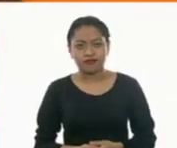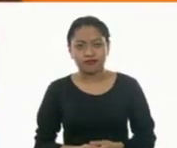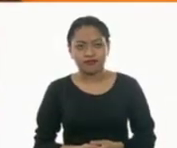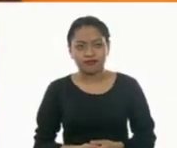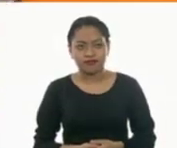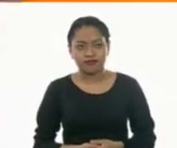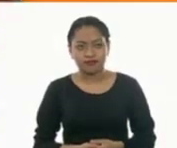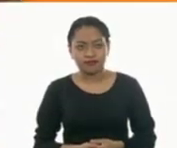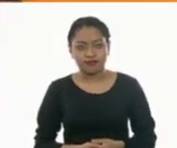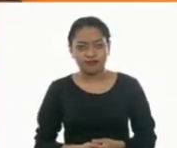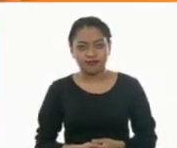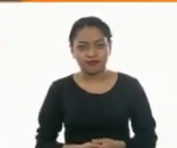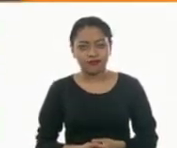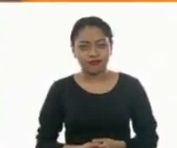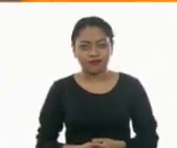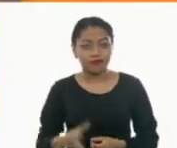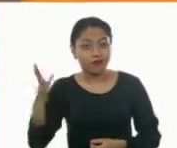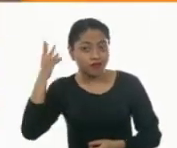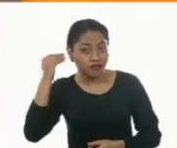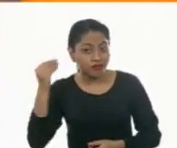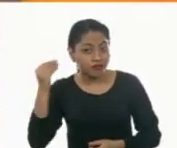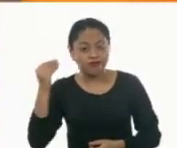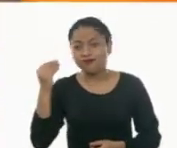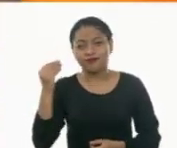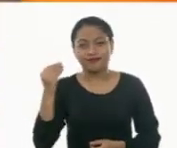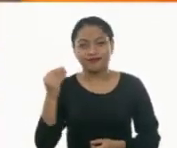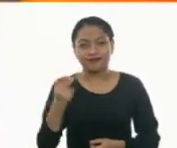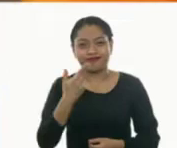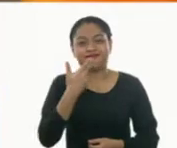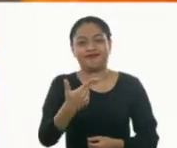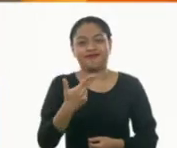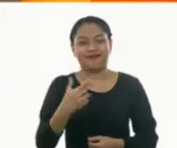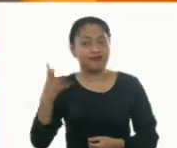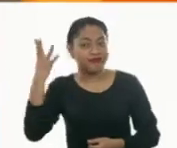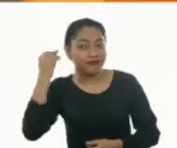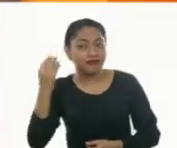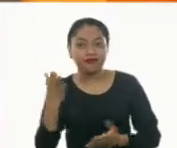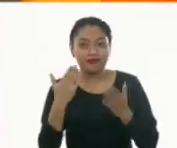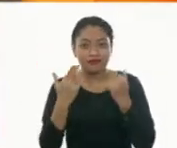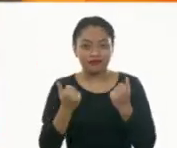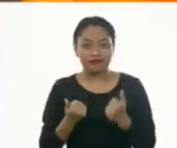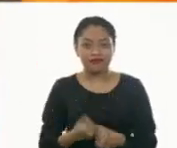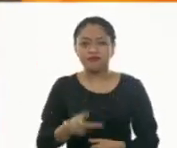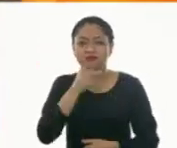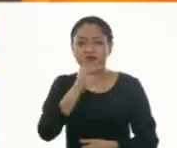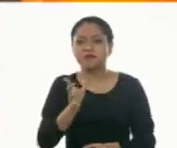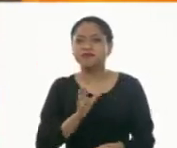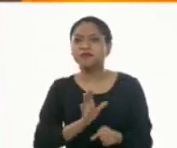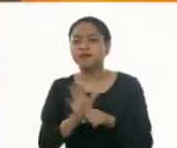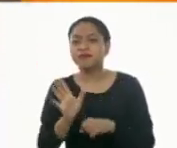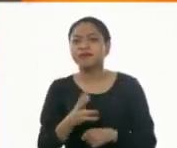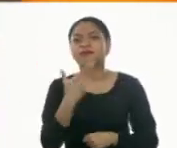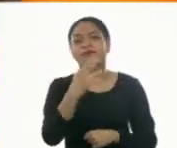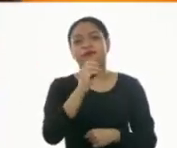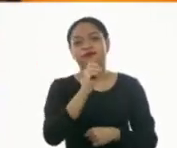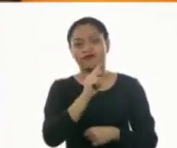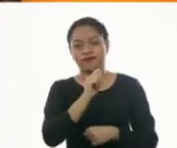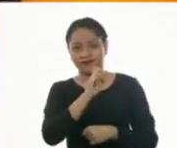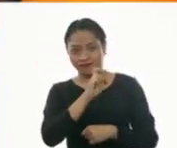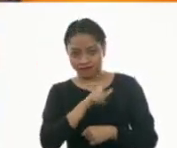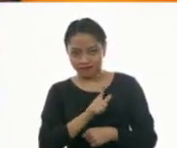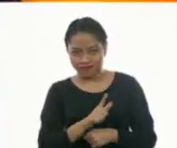Es muda. Es muda. ¿Cómo cuál? Hotel. Hotel. Muy bien. Aldo, escoge